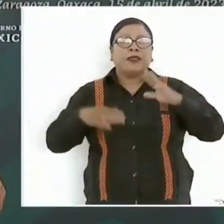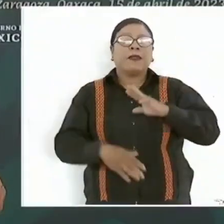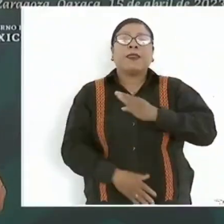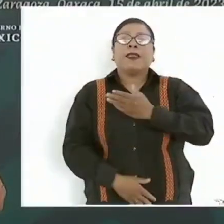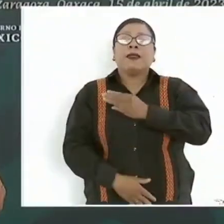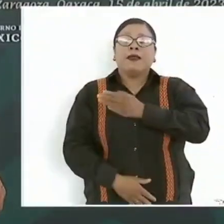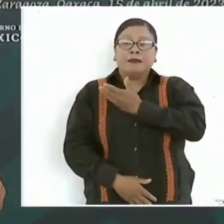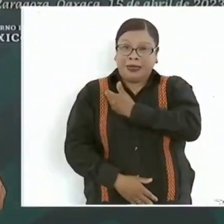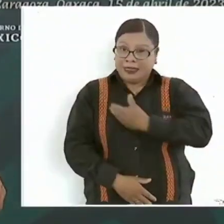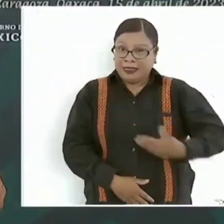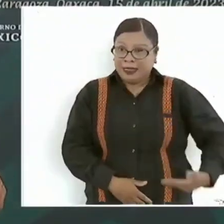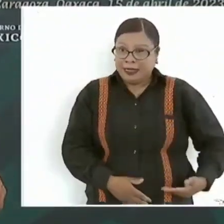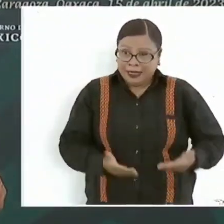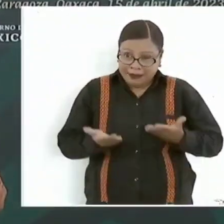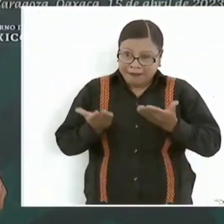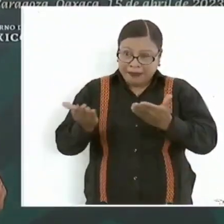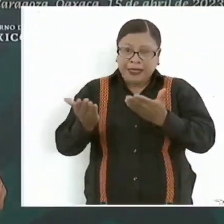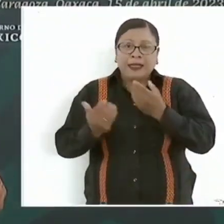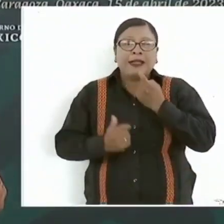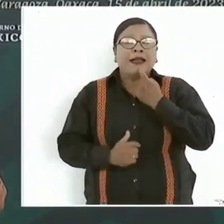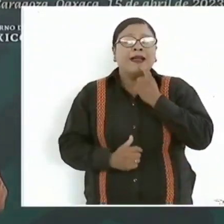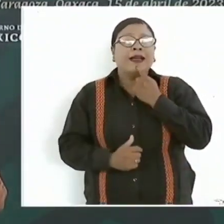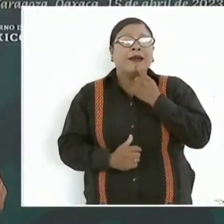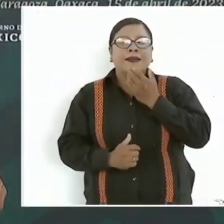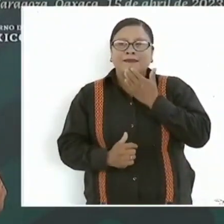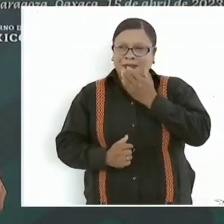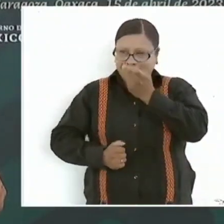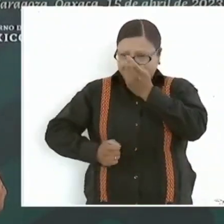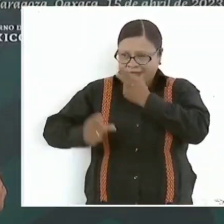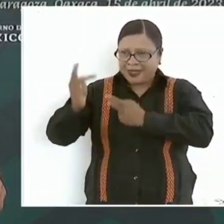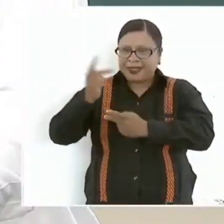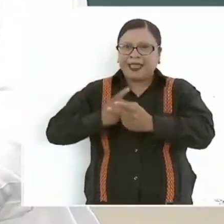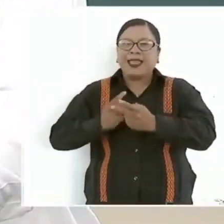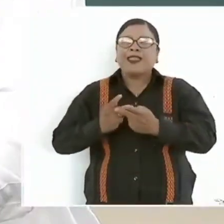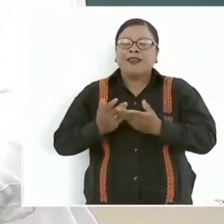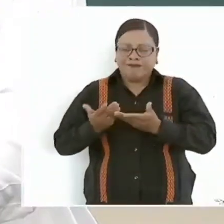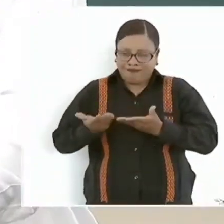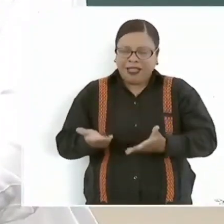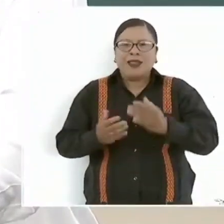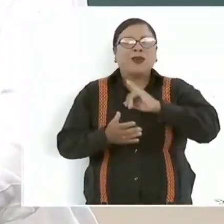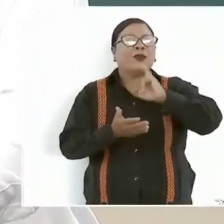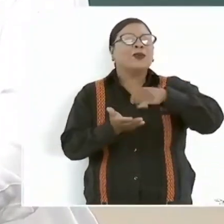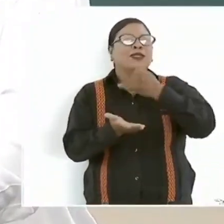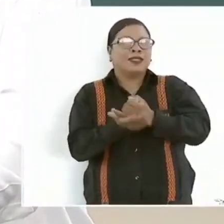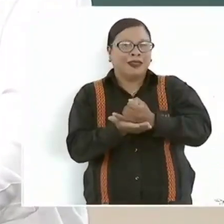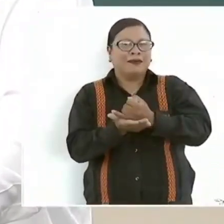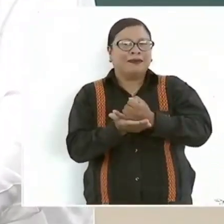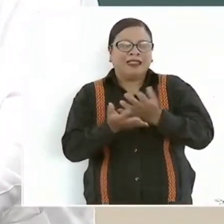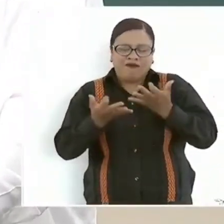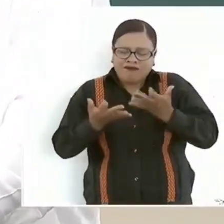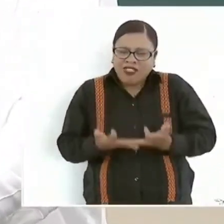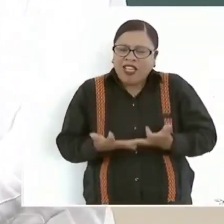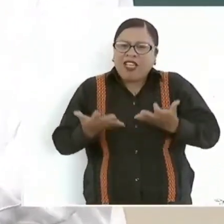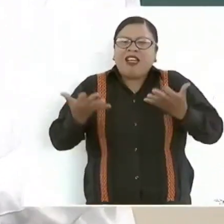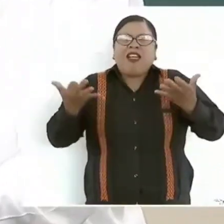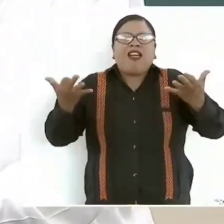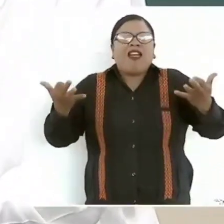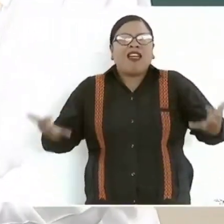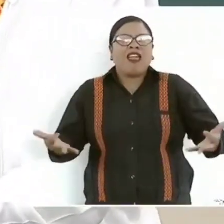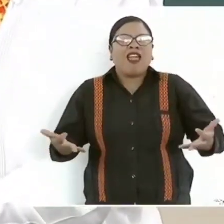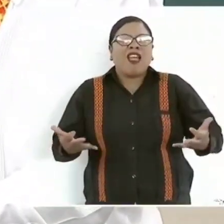Presidente Andrés Manuel López Obrador, bienvenido aquí a Juchitán, tierra